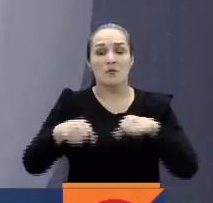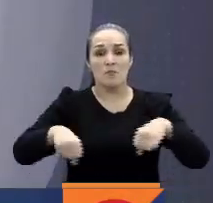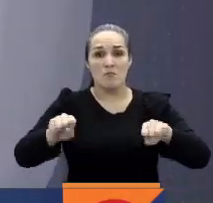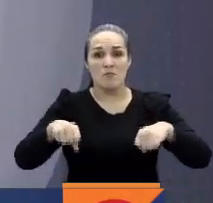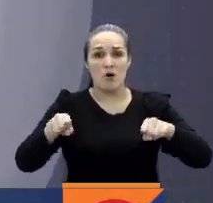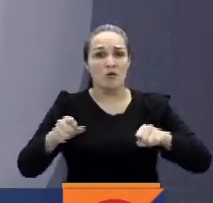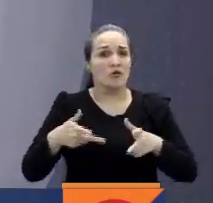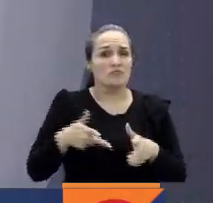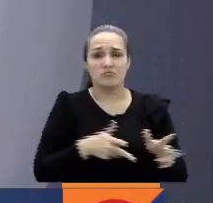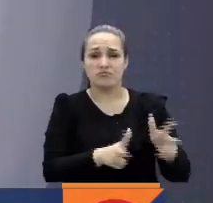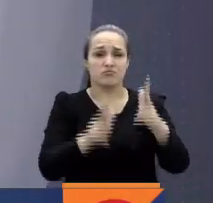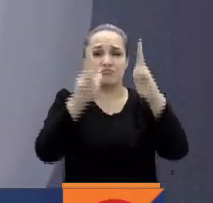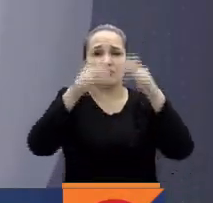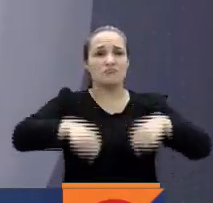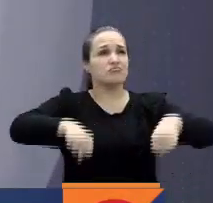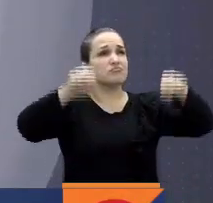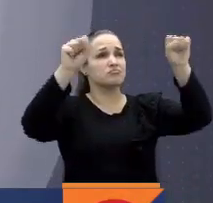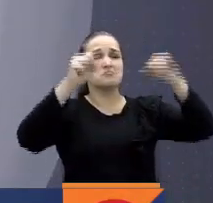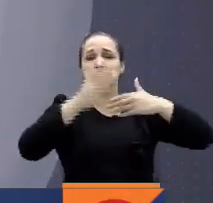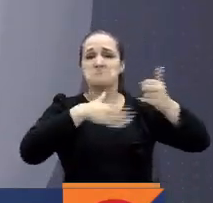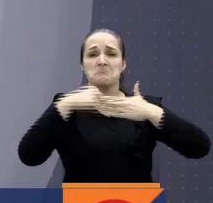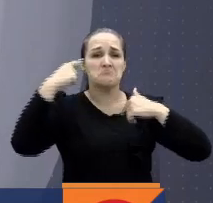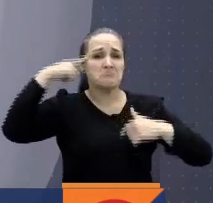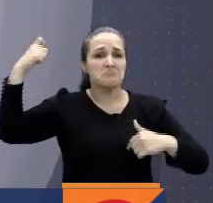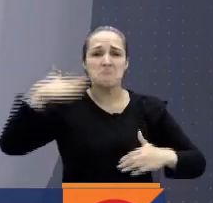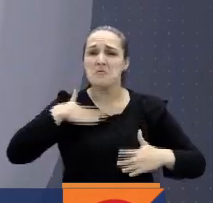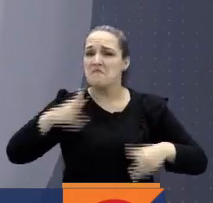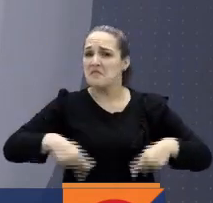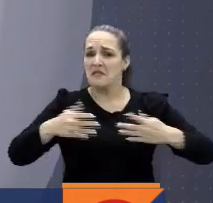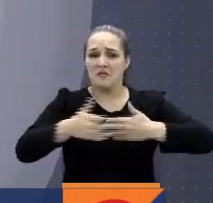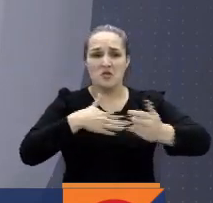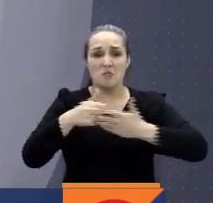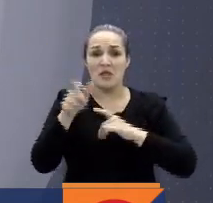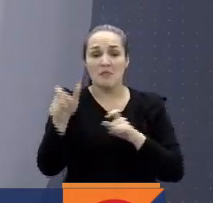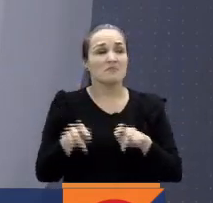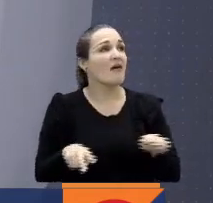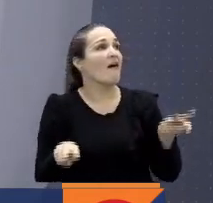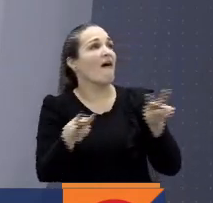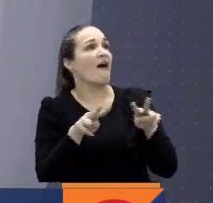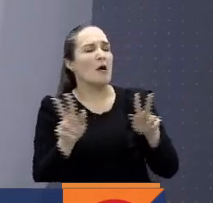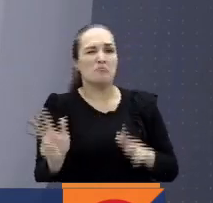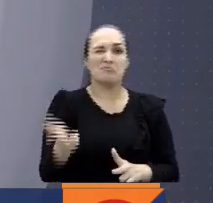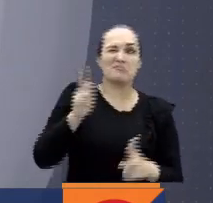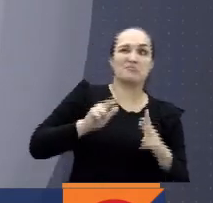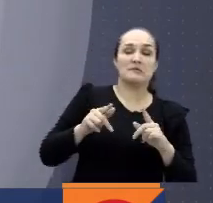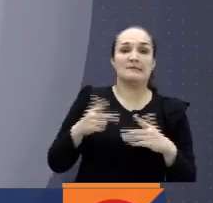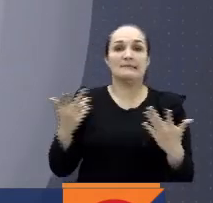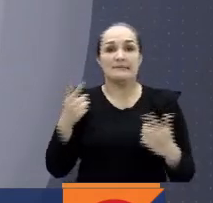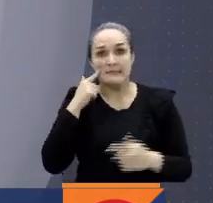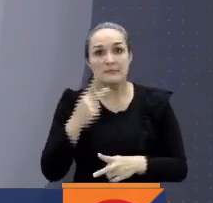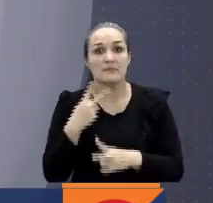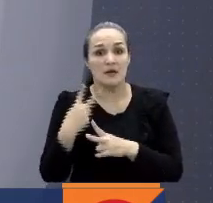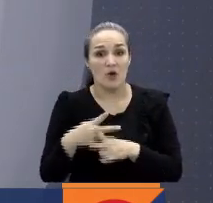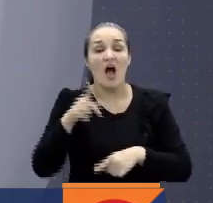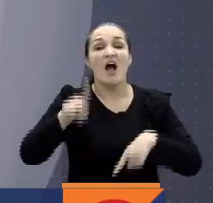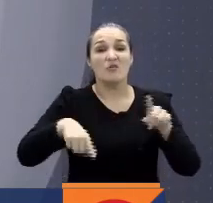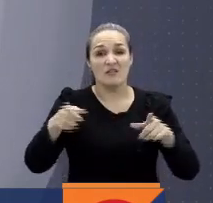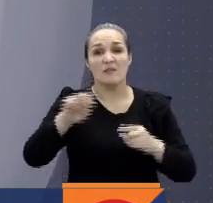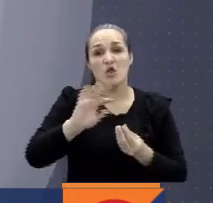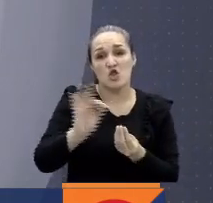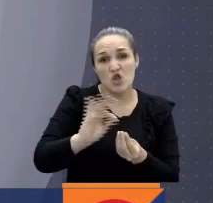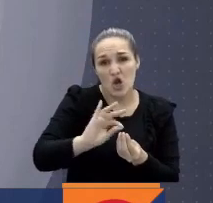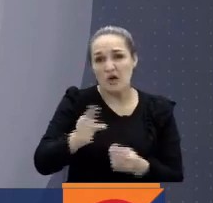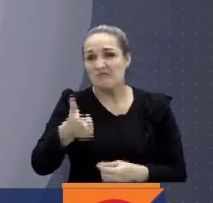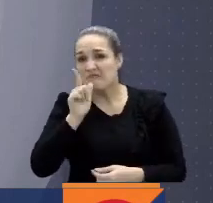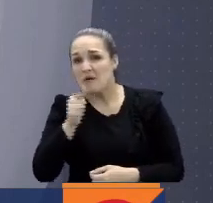continuaron poniendo en riesgo sus vidas y las de los que estaban en el lugar. Muchos aseguran que además hay consumo de droga y